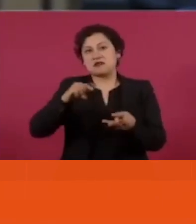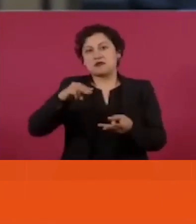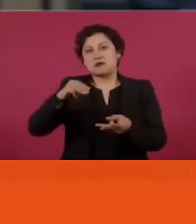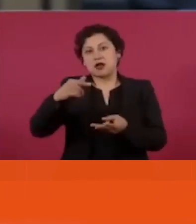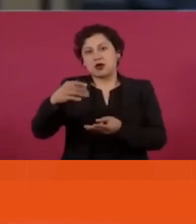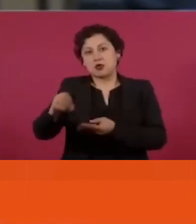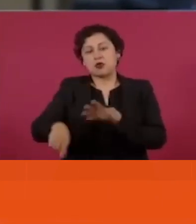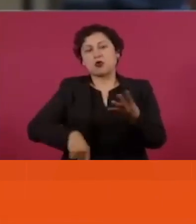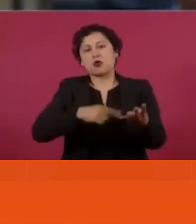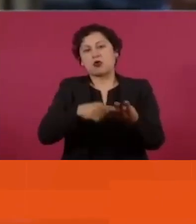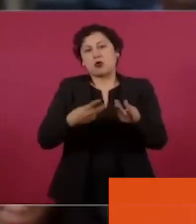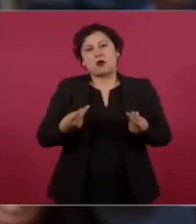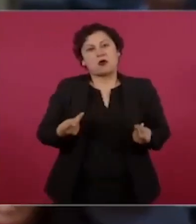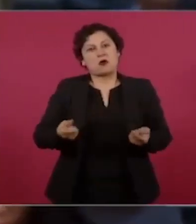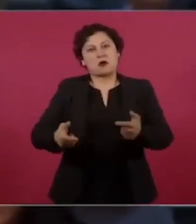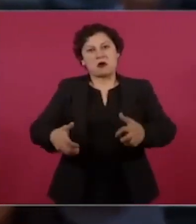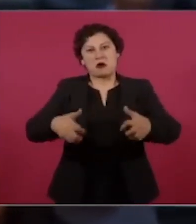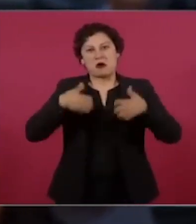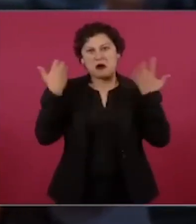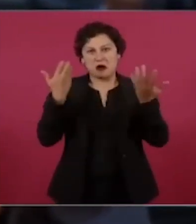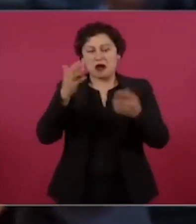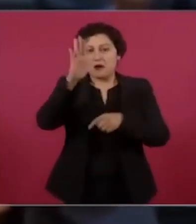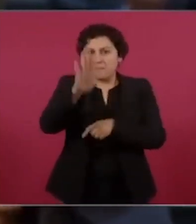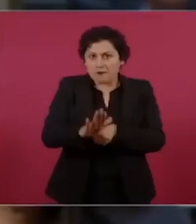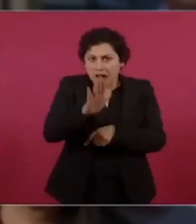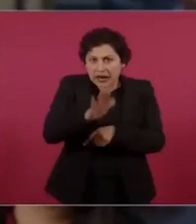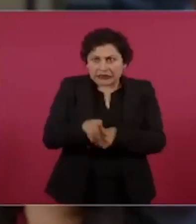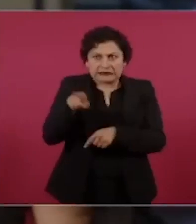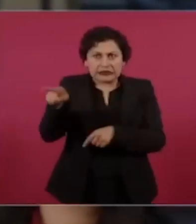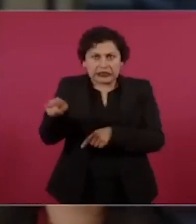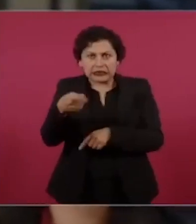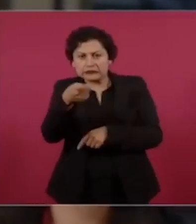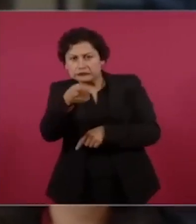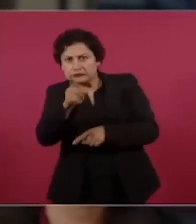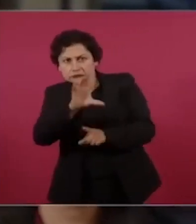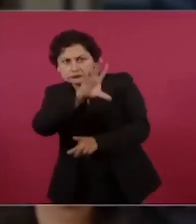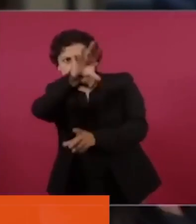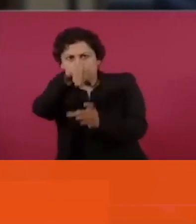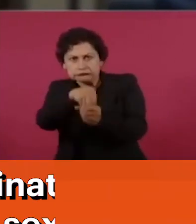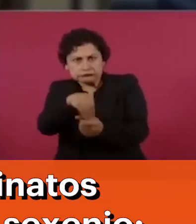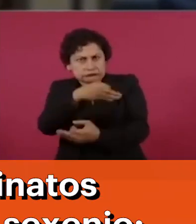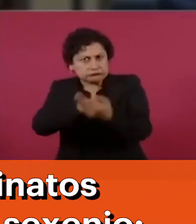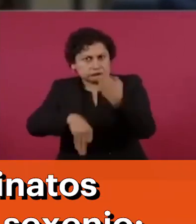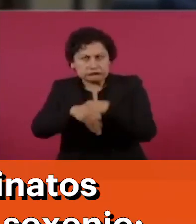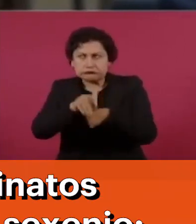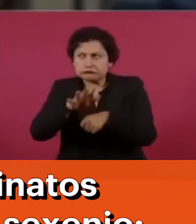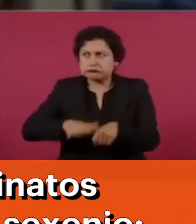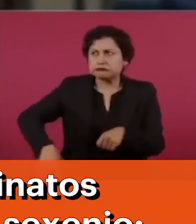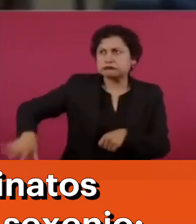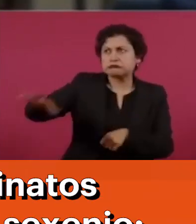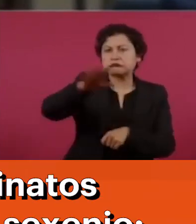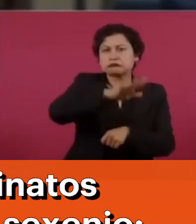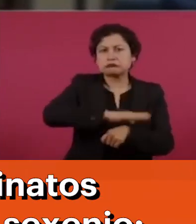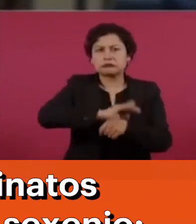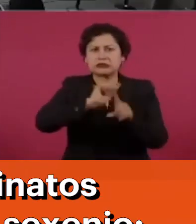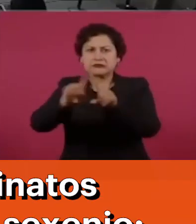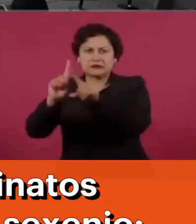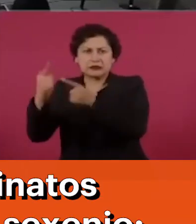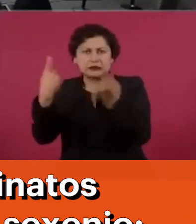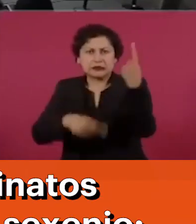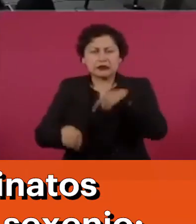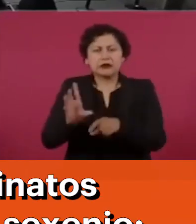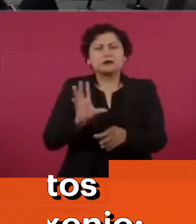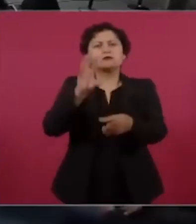de todos los expresidentes de este país, por lo visto, ¿no? Entonces me gustaría saber un poco más cerca de su opinión sobre estas declaraciones. Él en